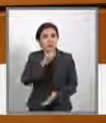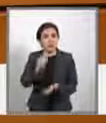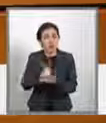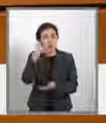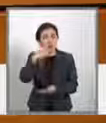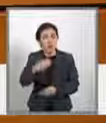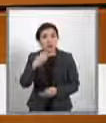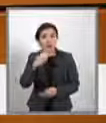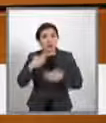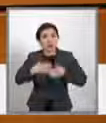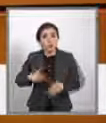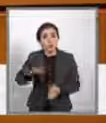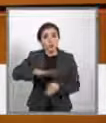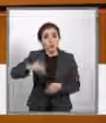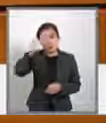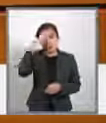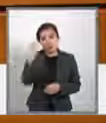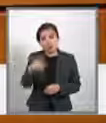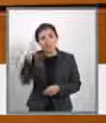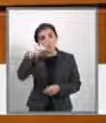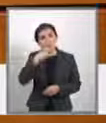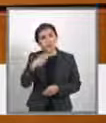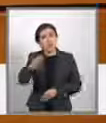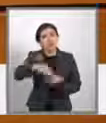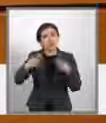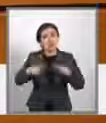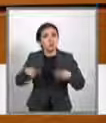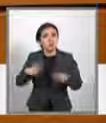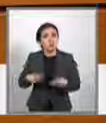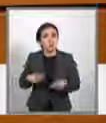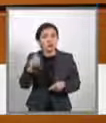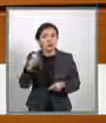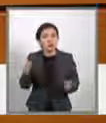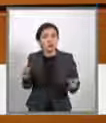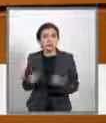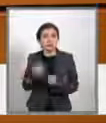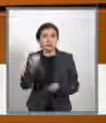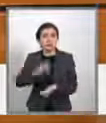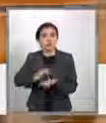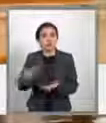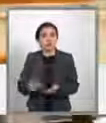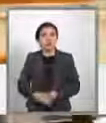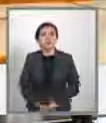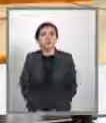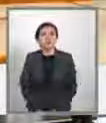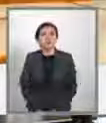el bien de la justicia mexicana y por el bien de todos los mexicanos. Es cuanto. Muchas gracias.